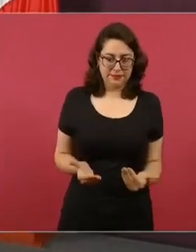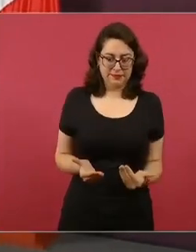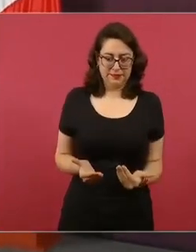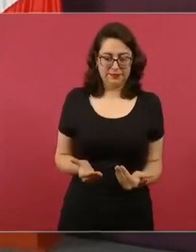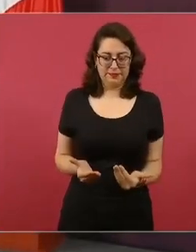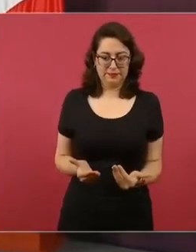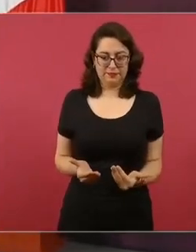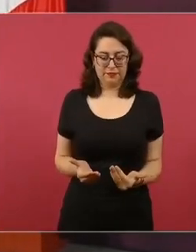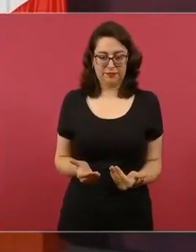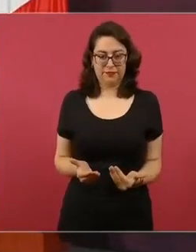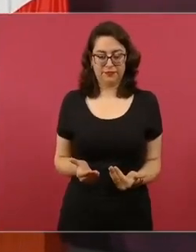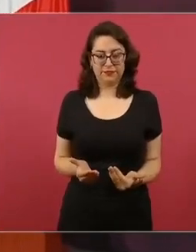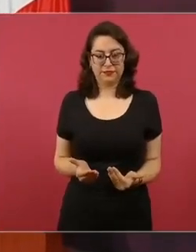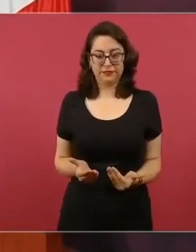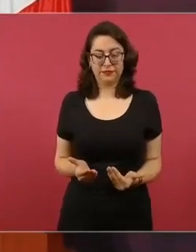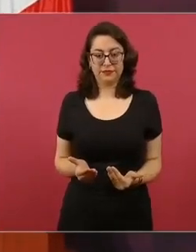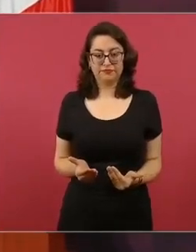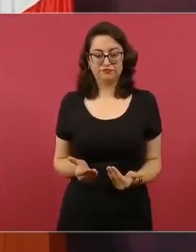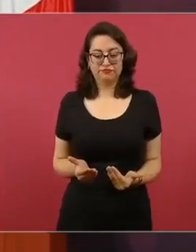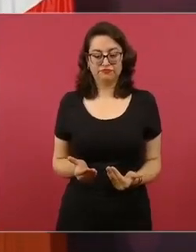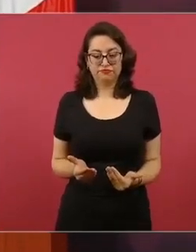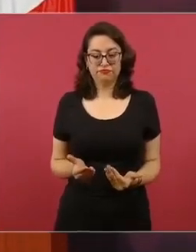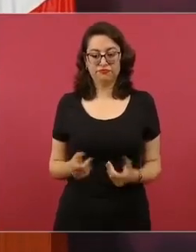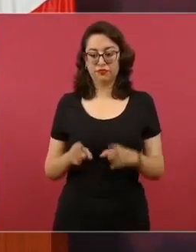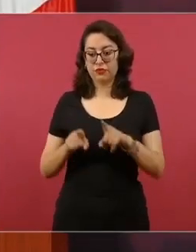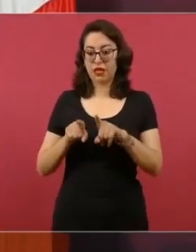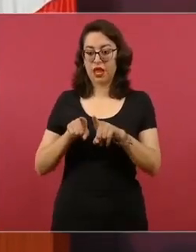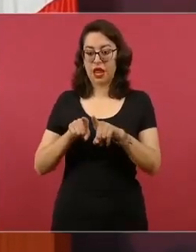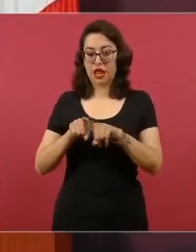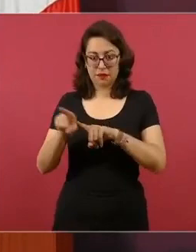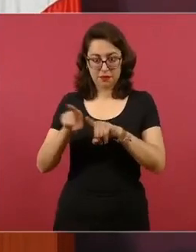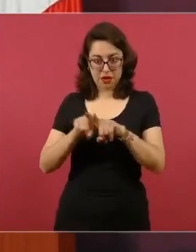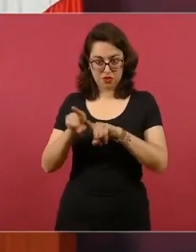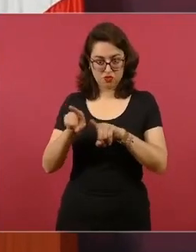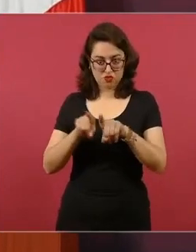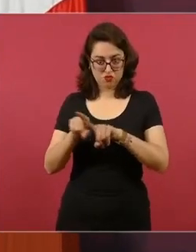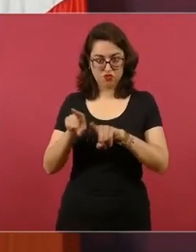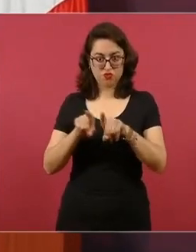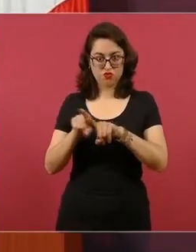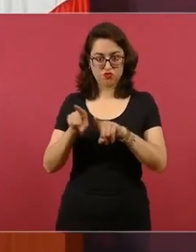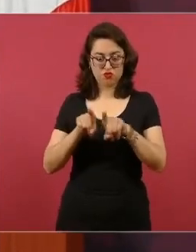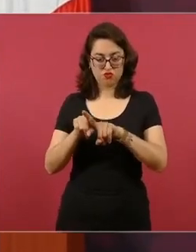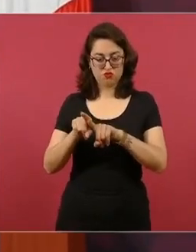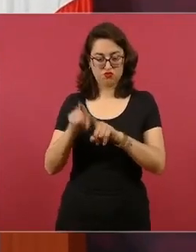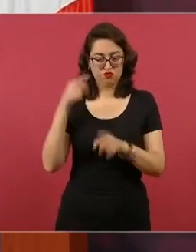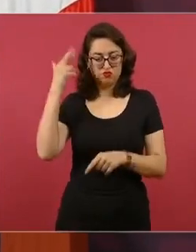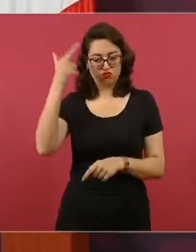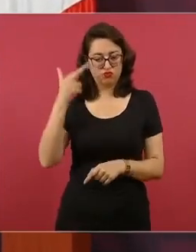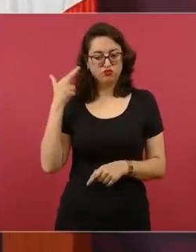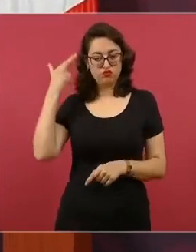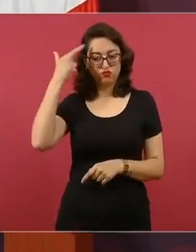y estaba, creo que su hermano de monarca,